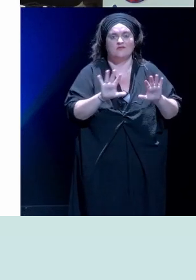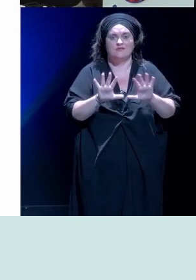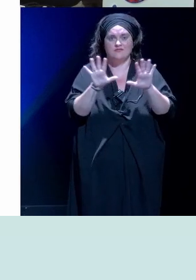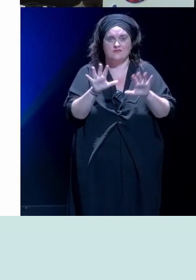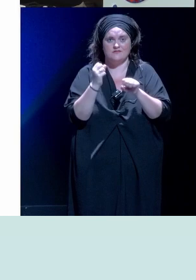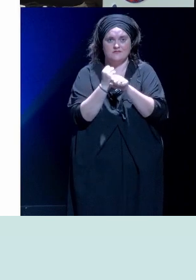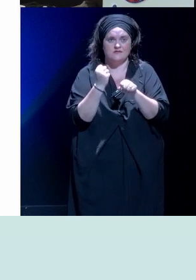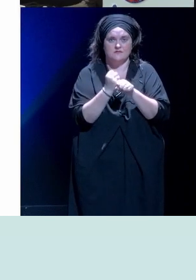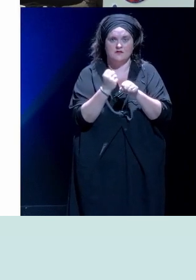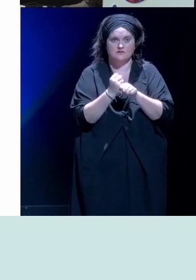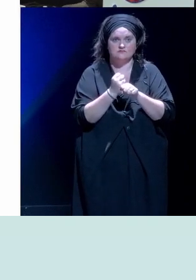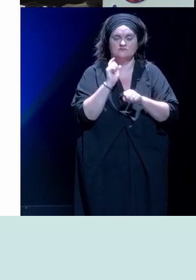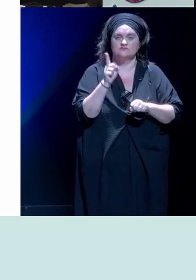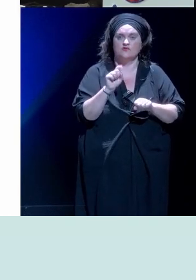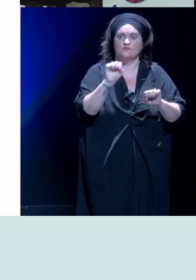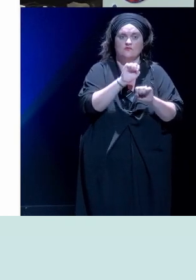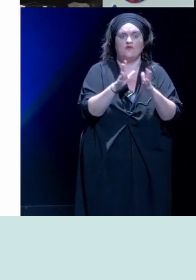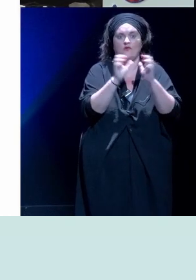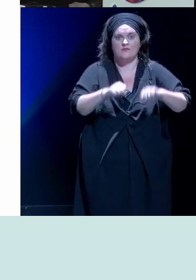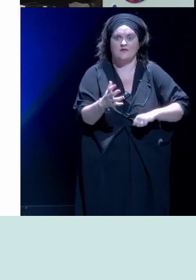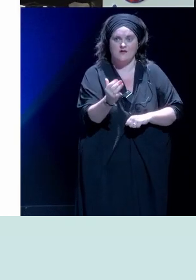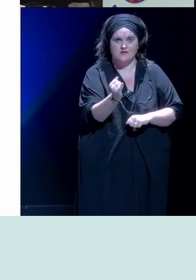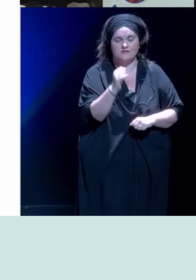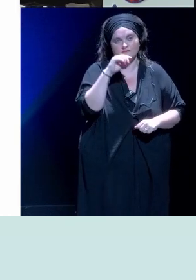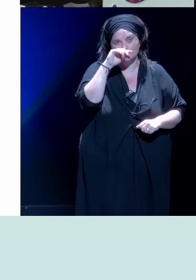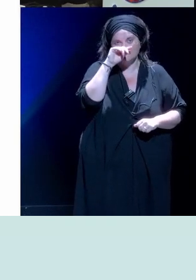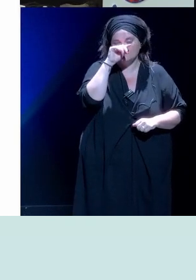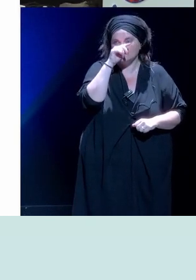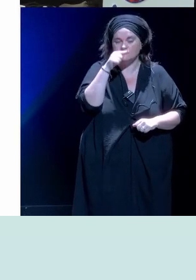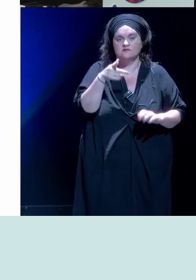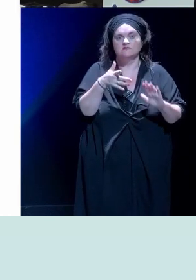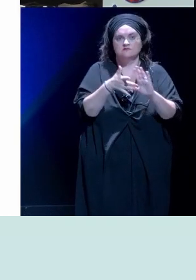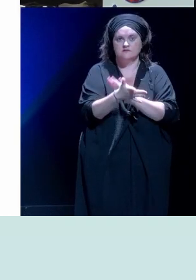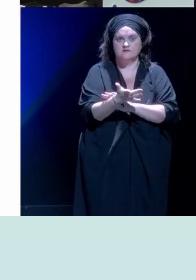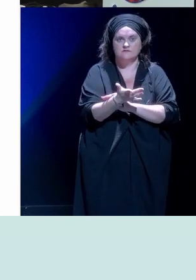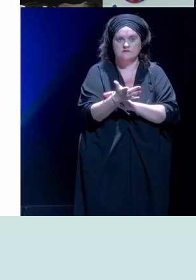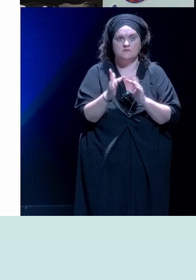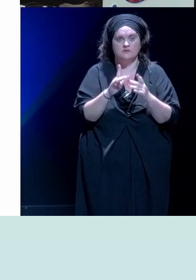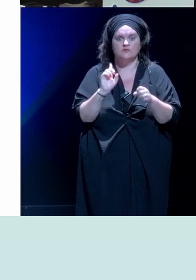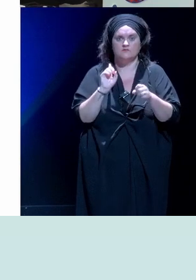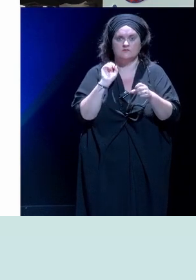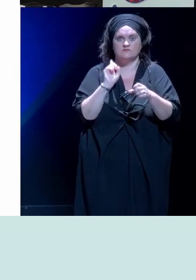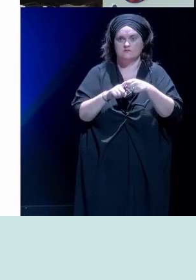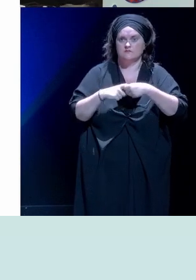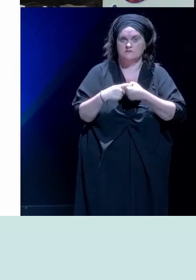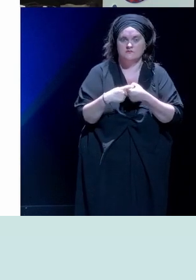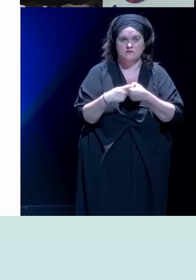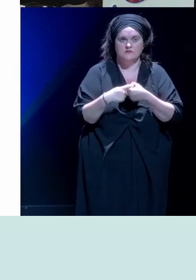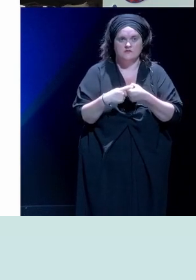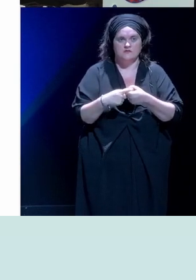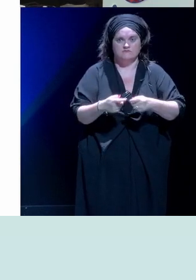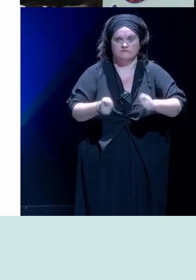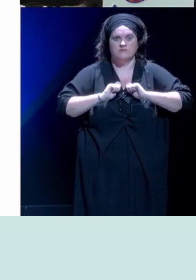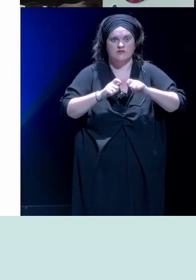empleos estarían protegidos por convenio. Es una dimensión, por lo tanto, este vínculo de participación orgánica